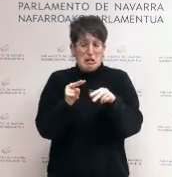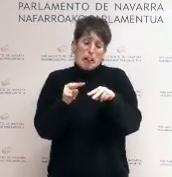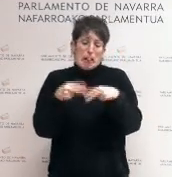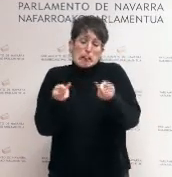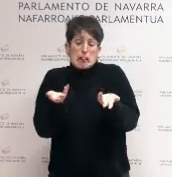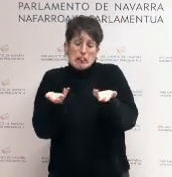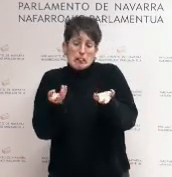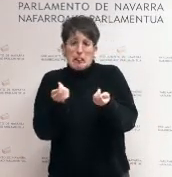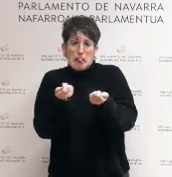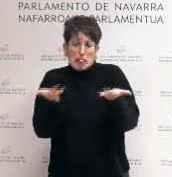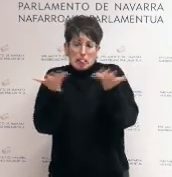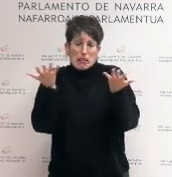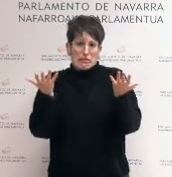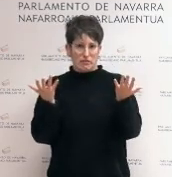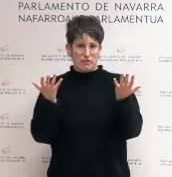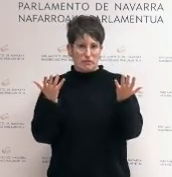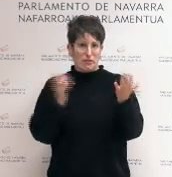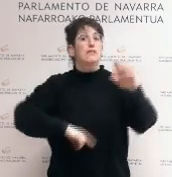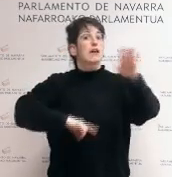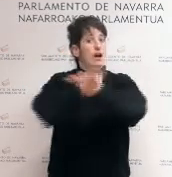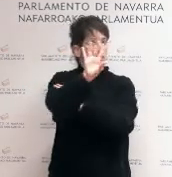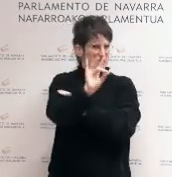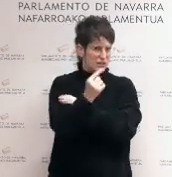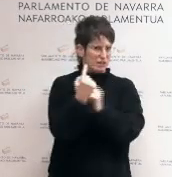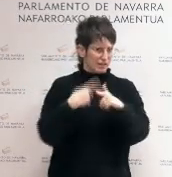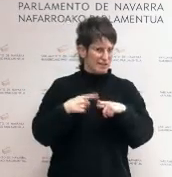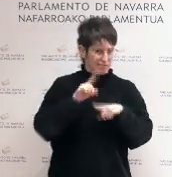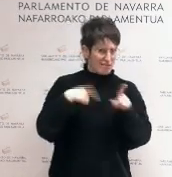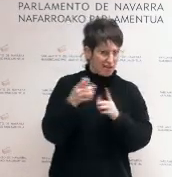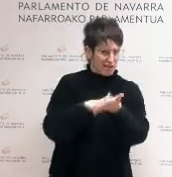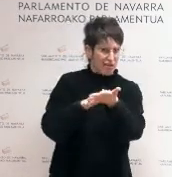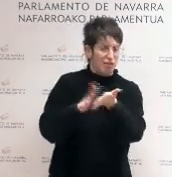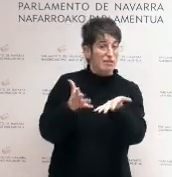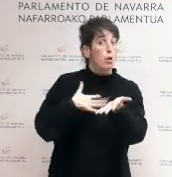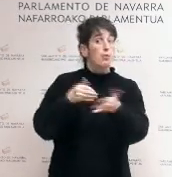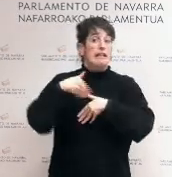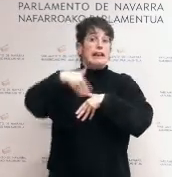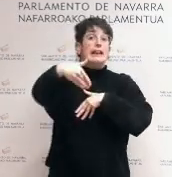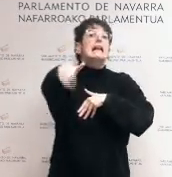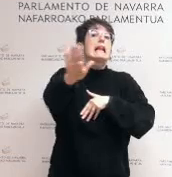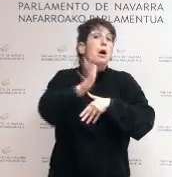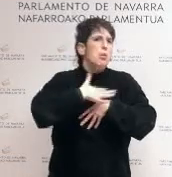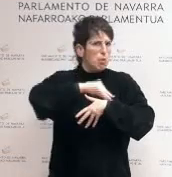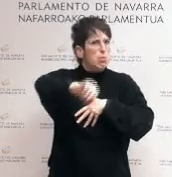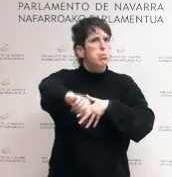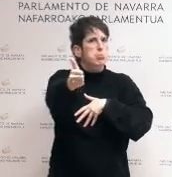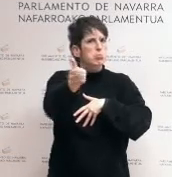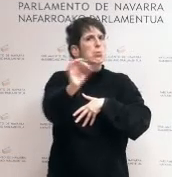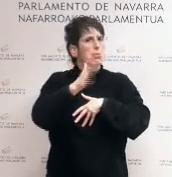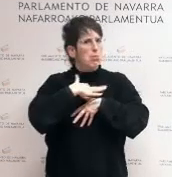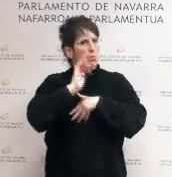Avanzan, eso sí, y lo iremos ahora, que quizás más adelante aprueben algo más e incluso deflacten el